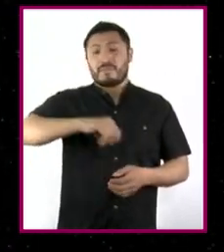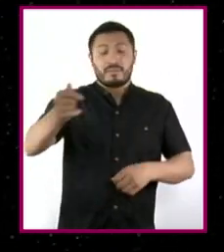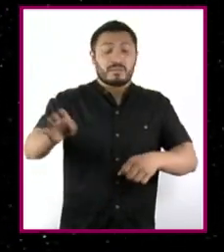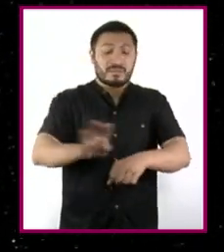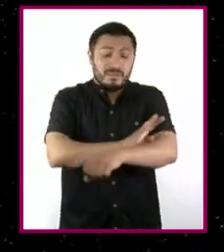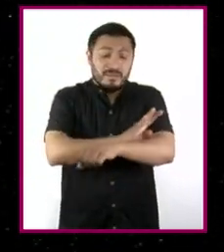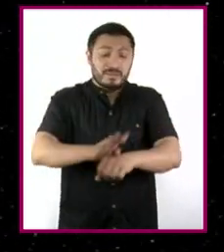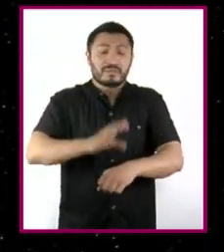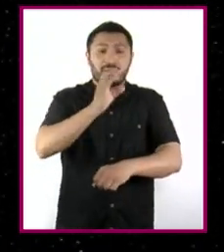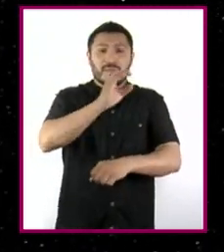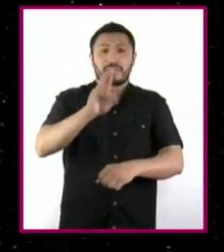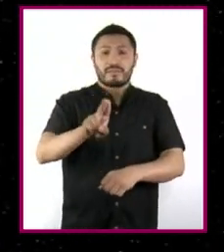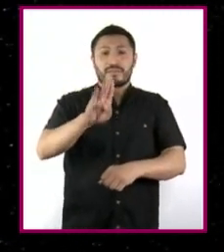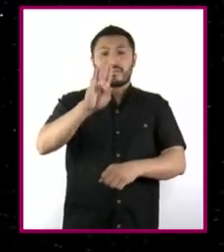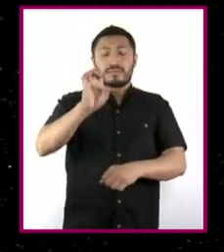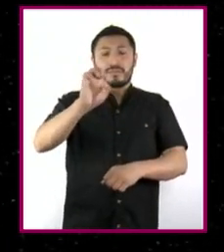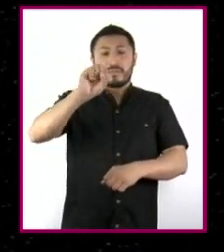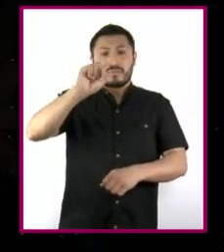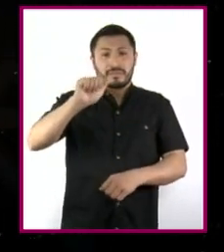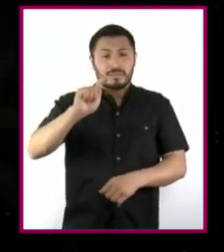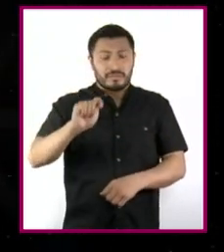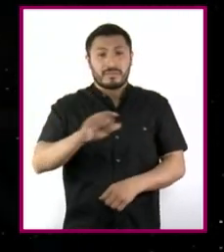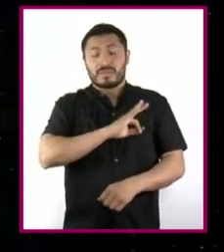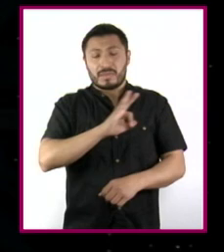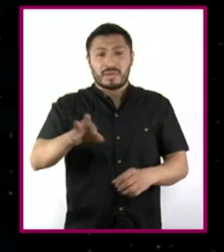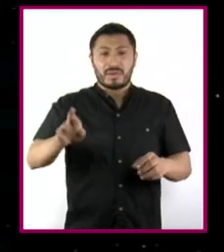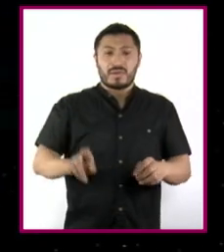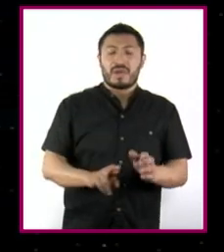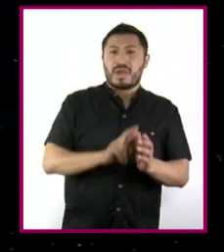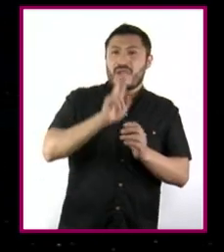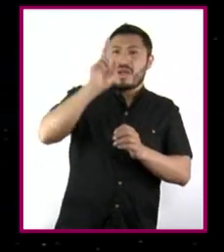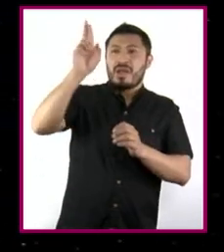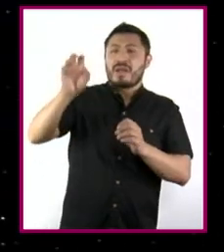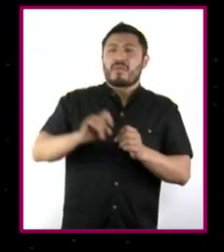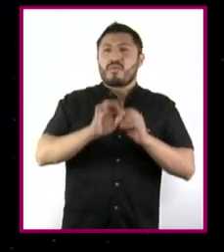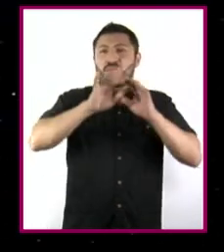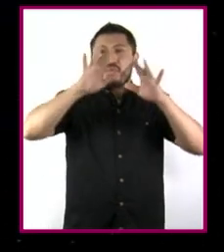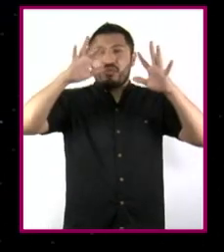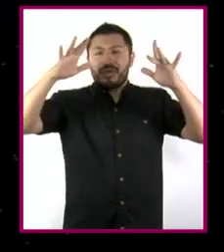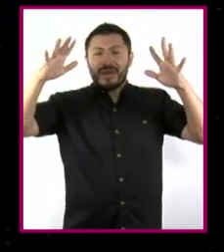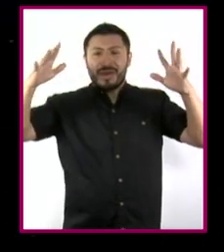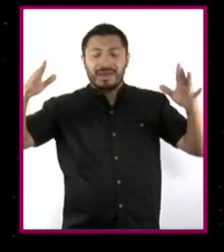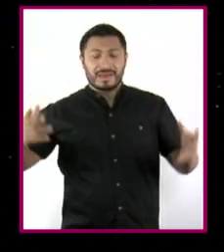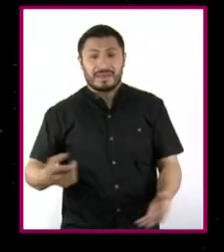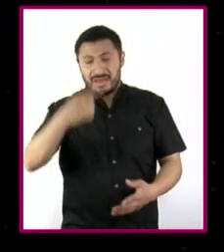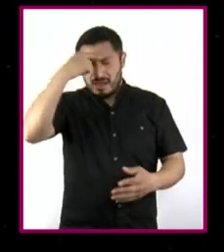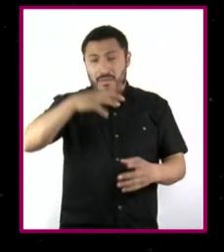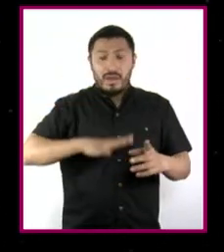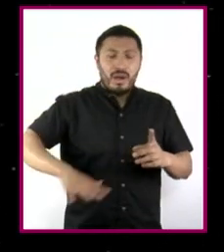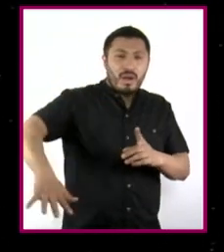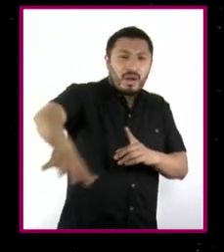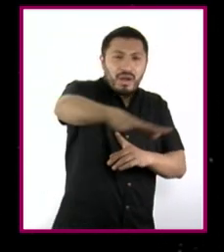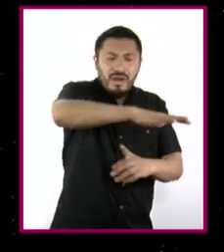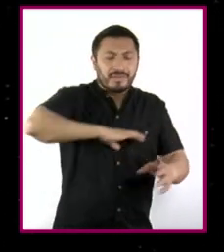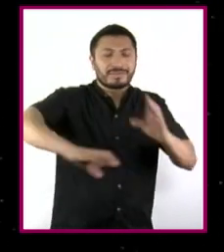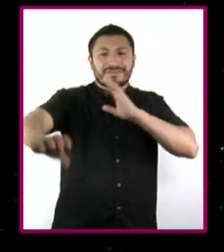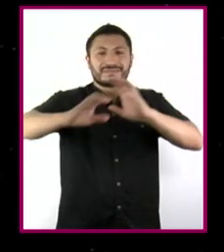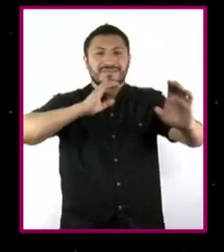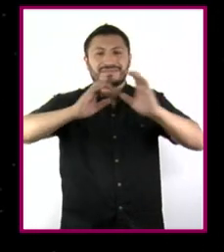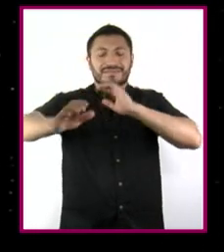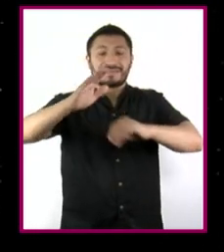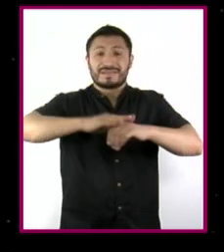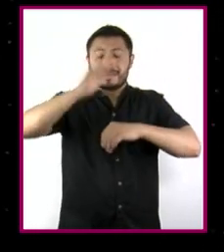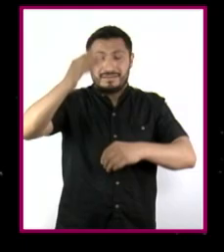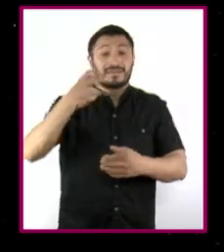CubeSats es que pueden desplegar constelaciones de varias unidades para generar una mayor cobertura de comunicaciones.